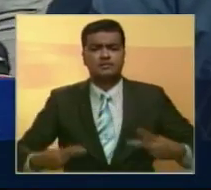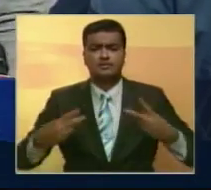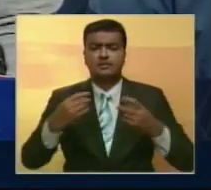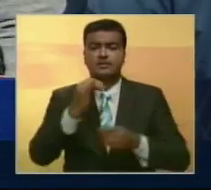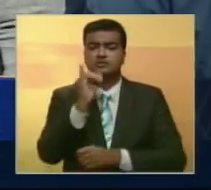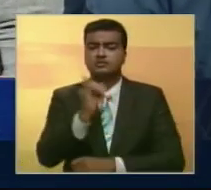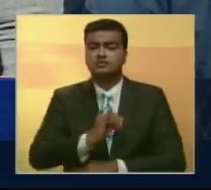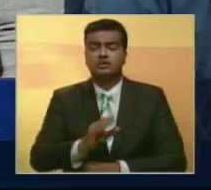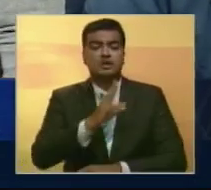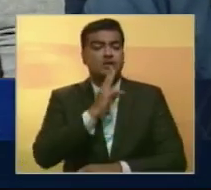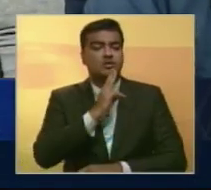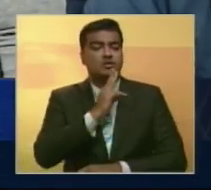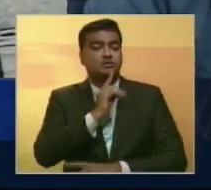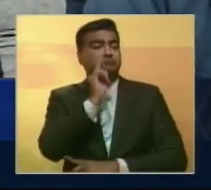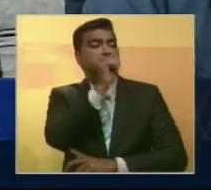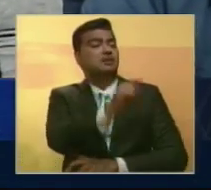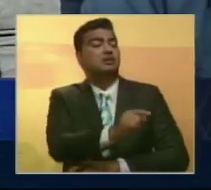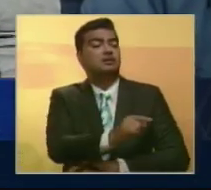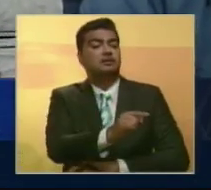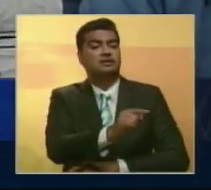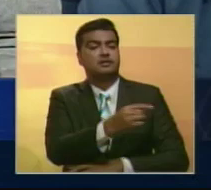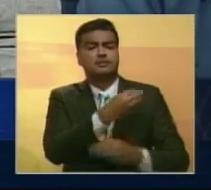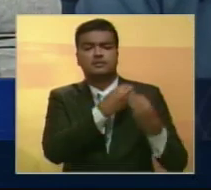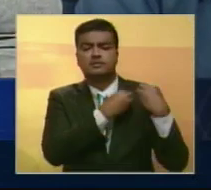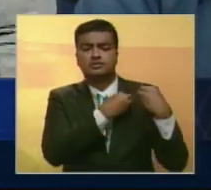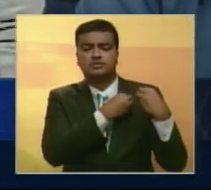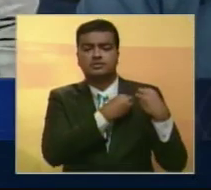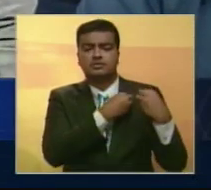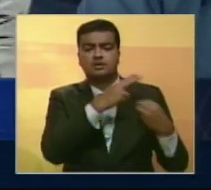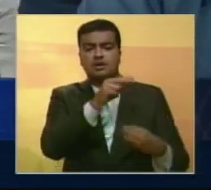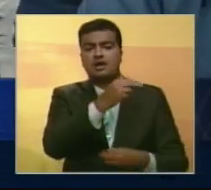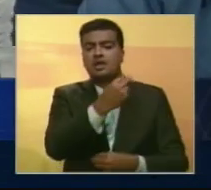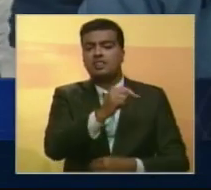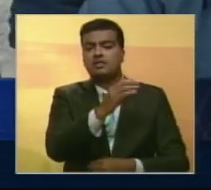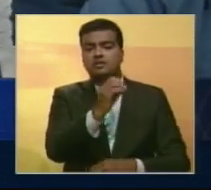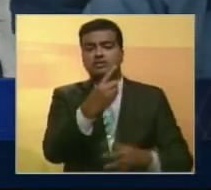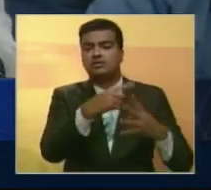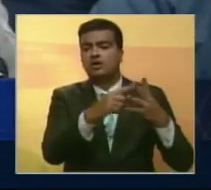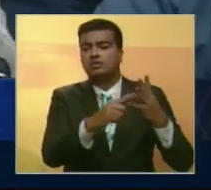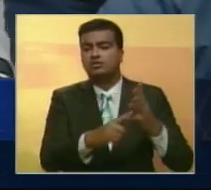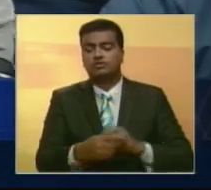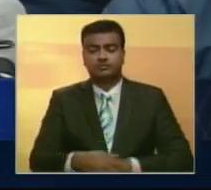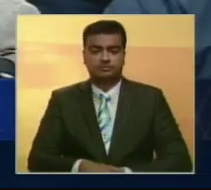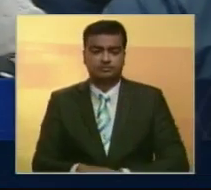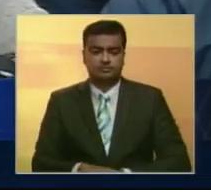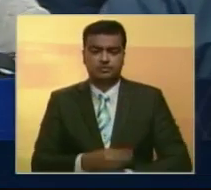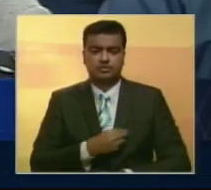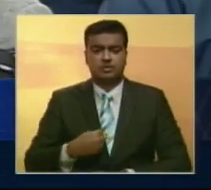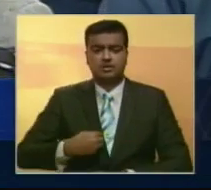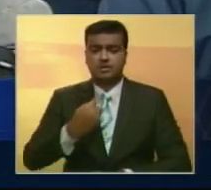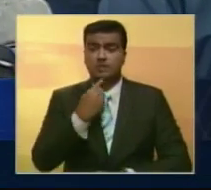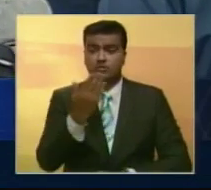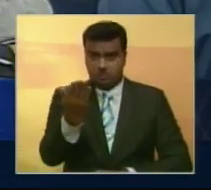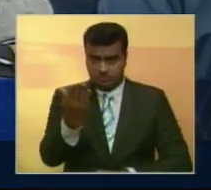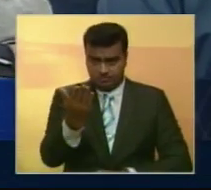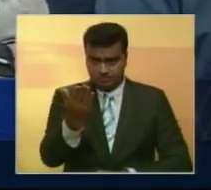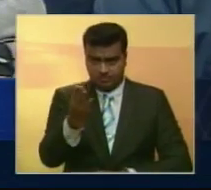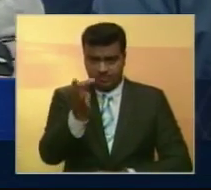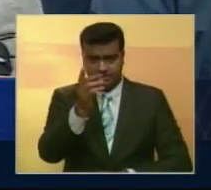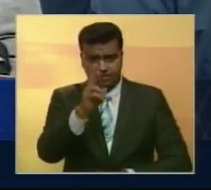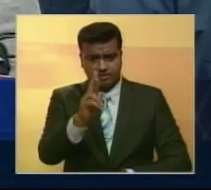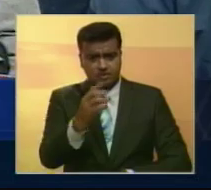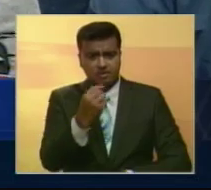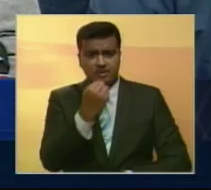en tema del agua se lo queremos achacar al fenómeno del Niño y a otros fenómenos. No, nosotros le decimos a usted, Freddy Rodríguez, que